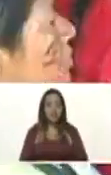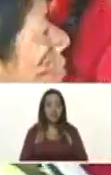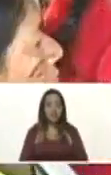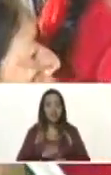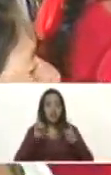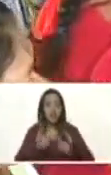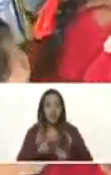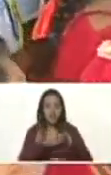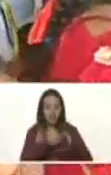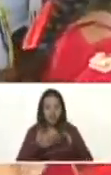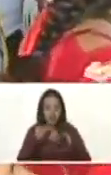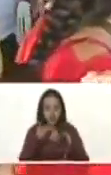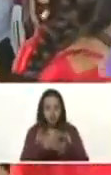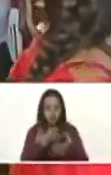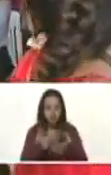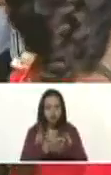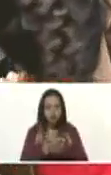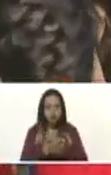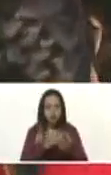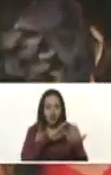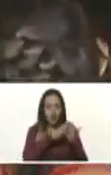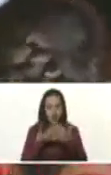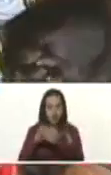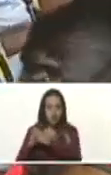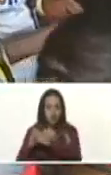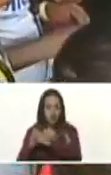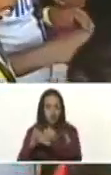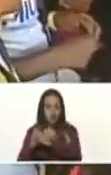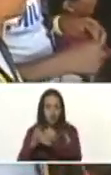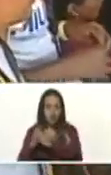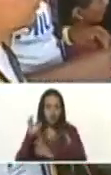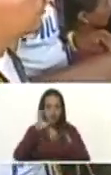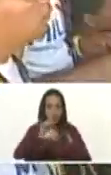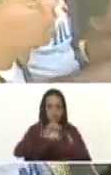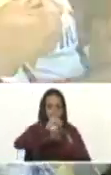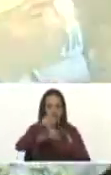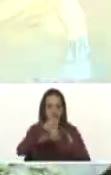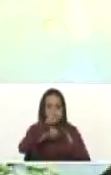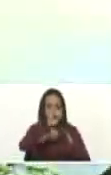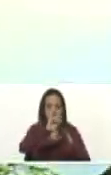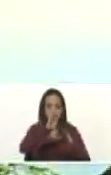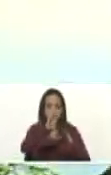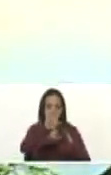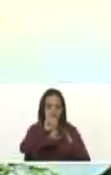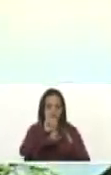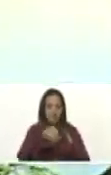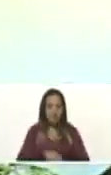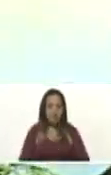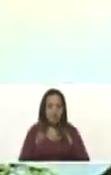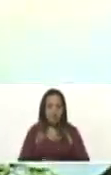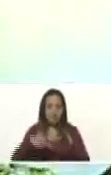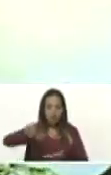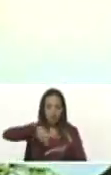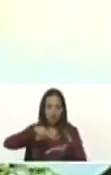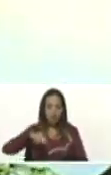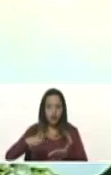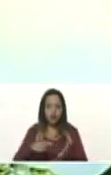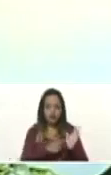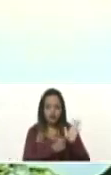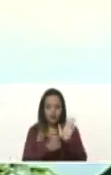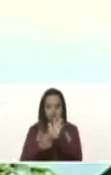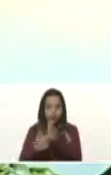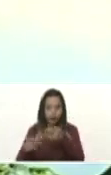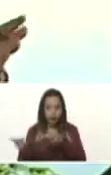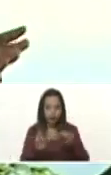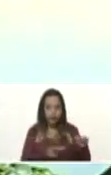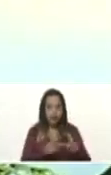quiero agradecer a la comunidad del pueblo Jibi por la danza que nos recibió, a su director